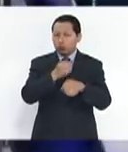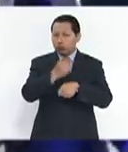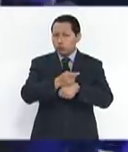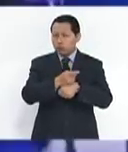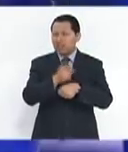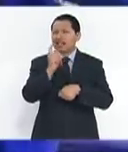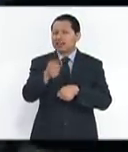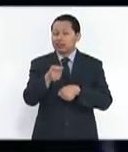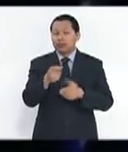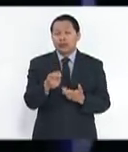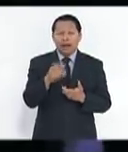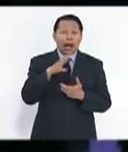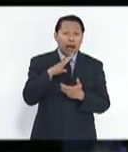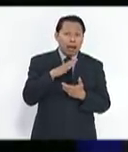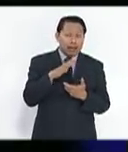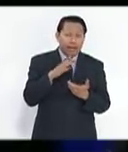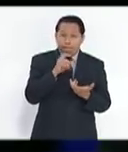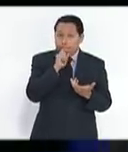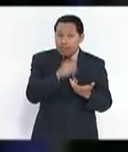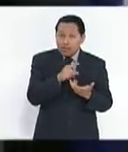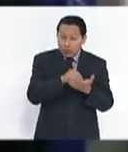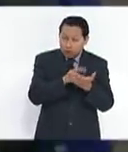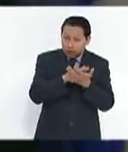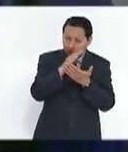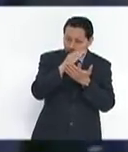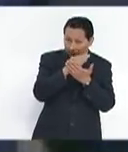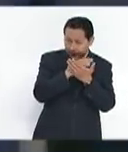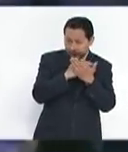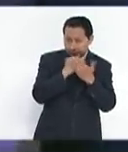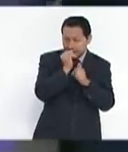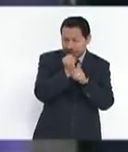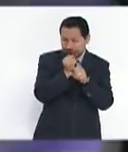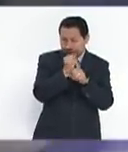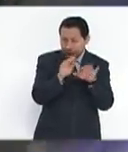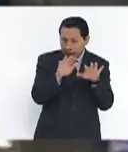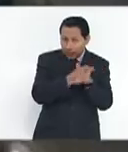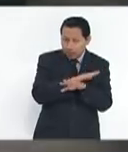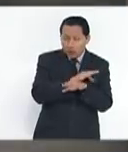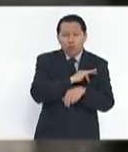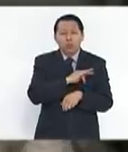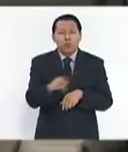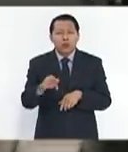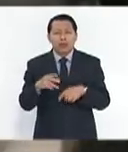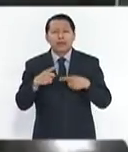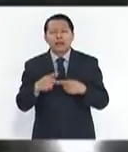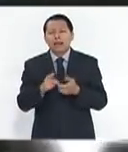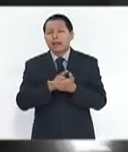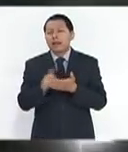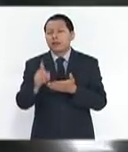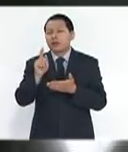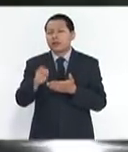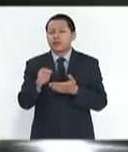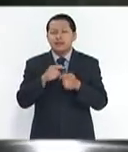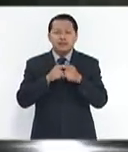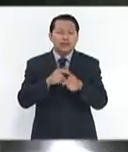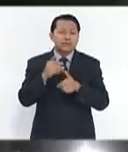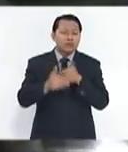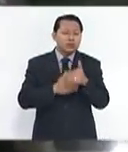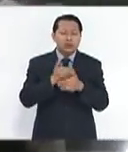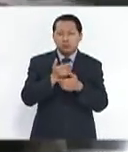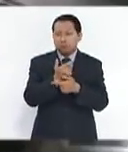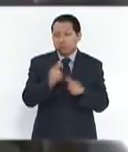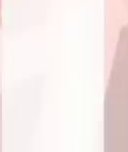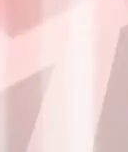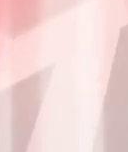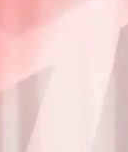de que, si algún cambio en el resultado de la investigación, se le otorgue el derecho al exgobernador a seguir su proceso en libertad.